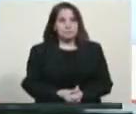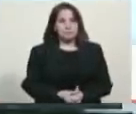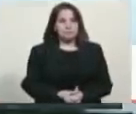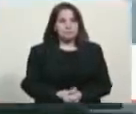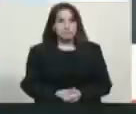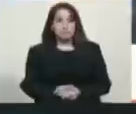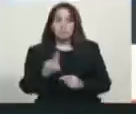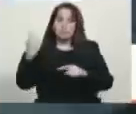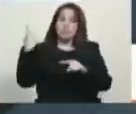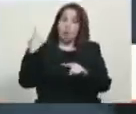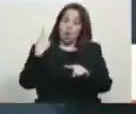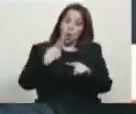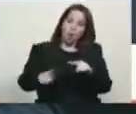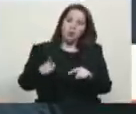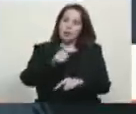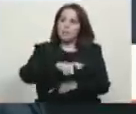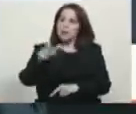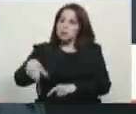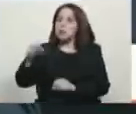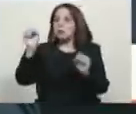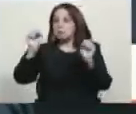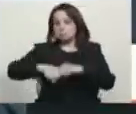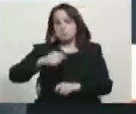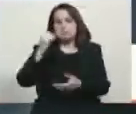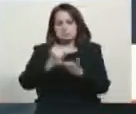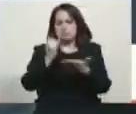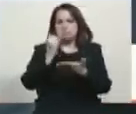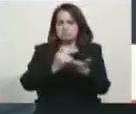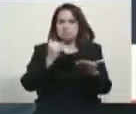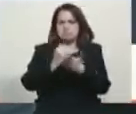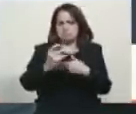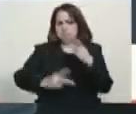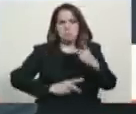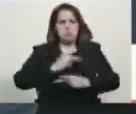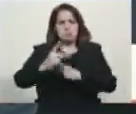Hubo otros candidatos que sí se inscribieron y hubo el proceso electoral.